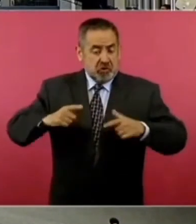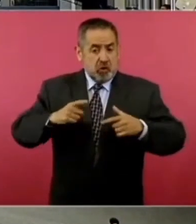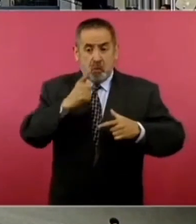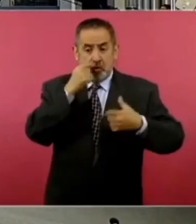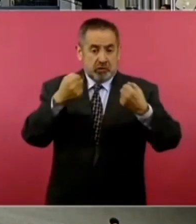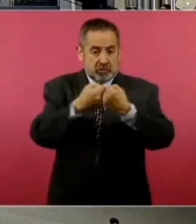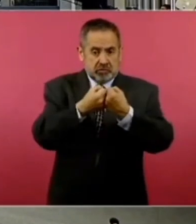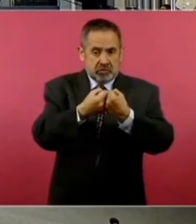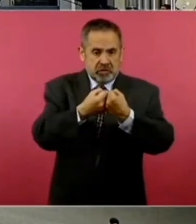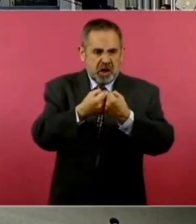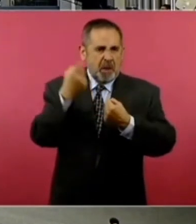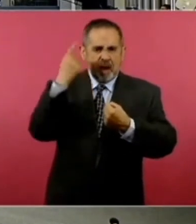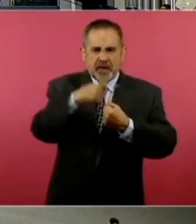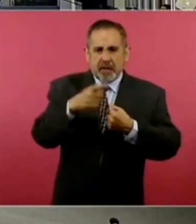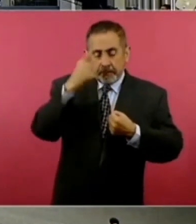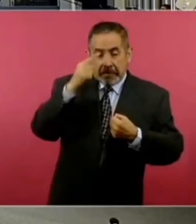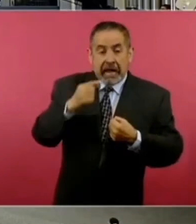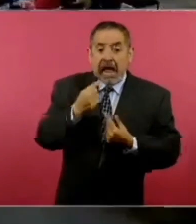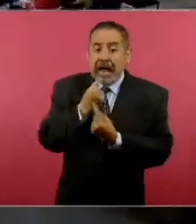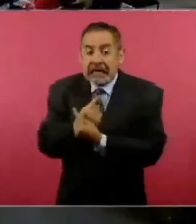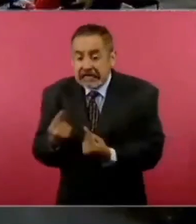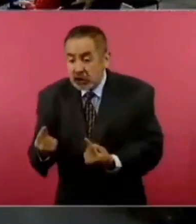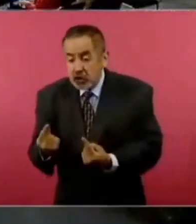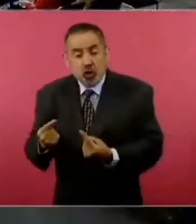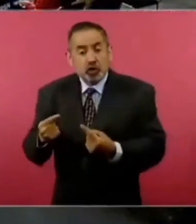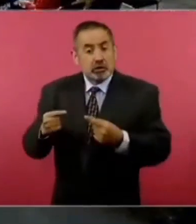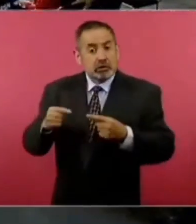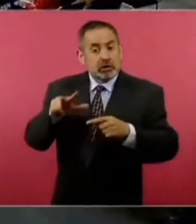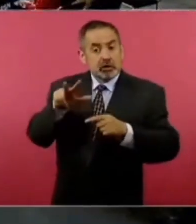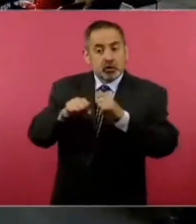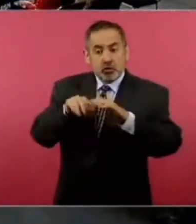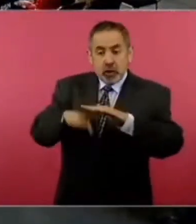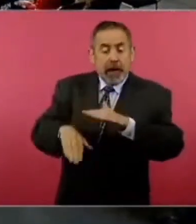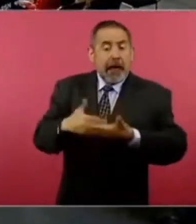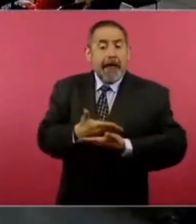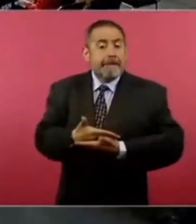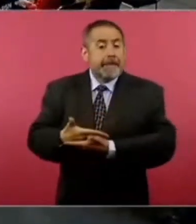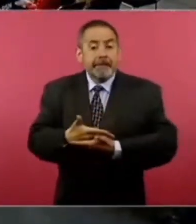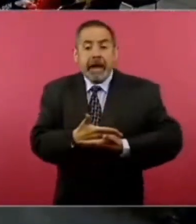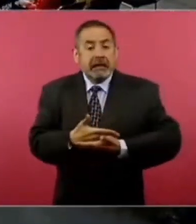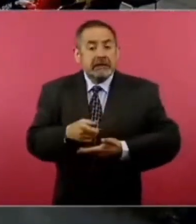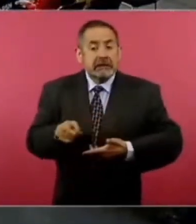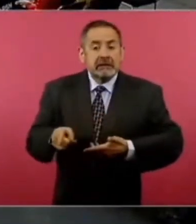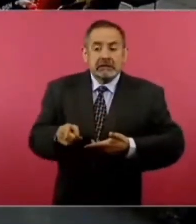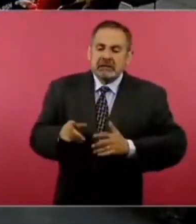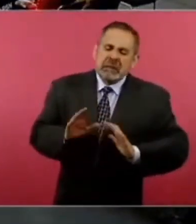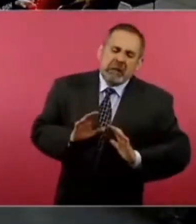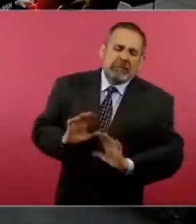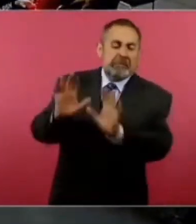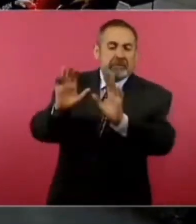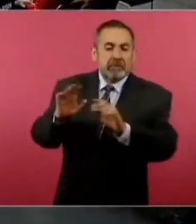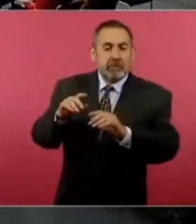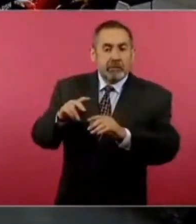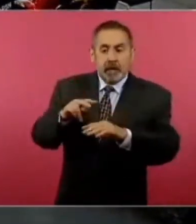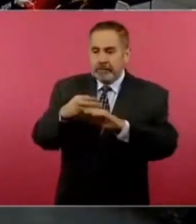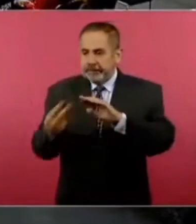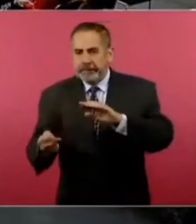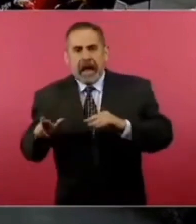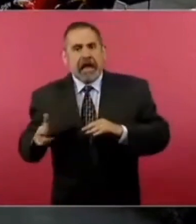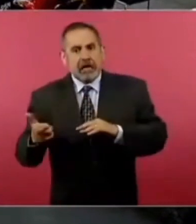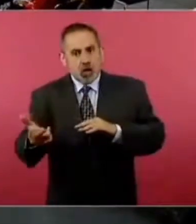recibieron órdenes de empujar a niños y a Pequeños este y bebés en el Río Grande